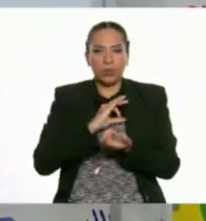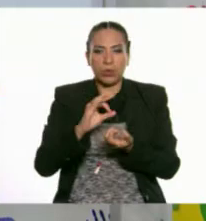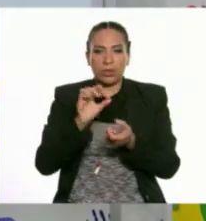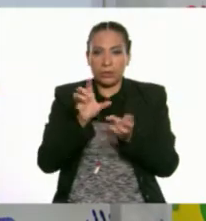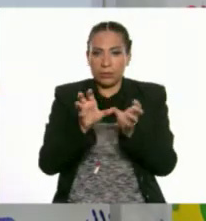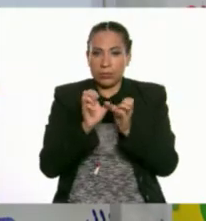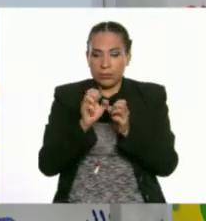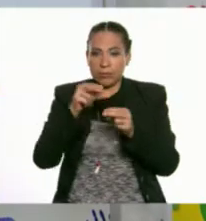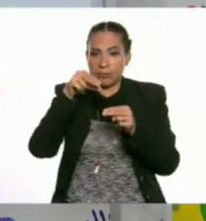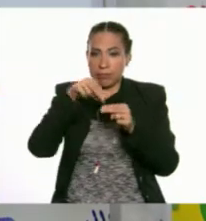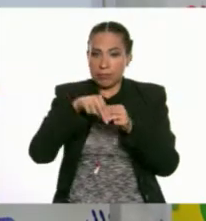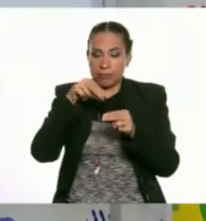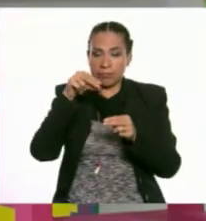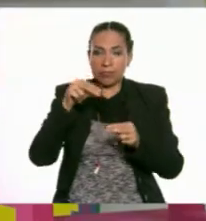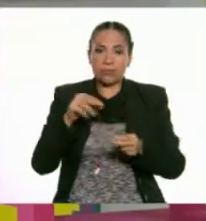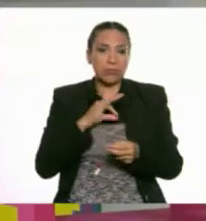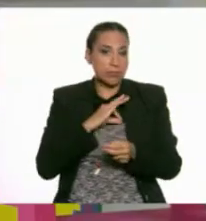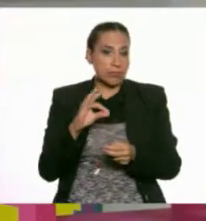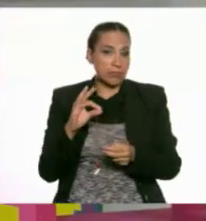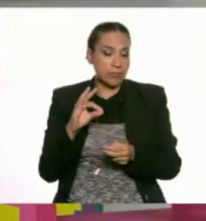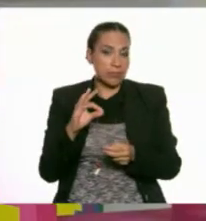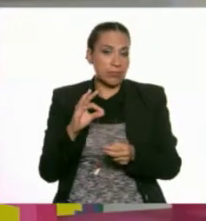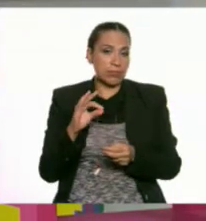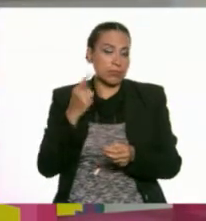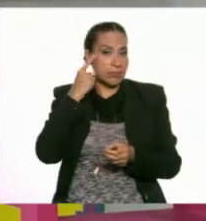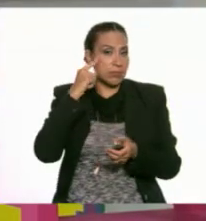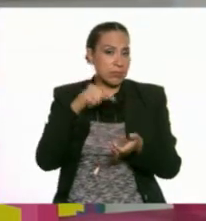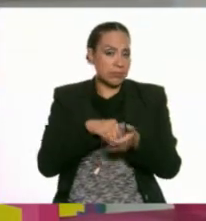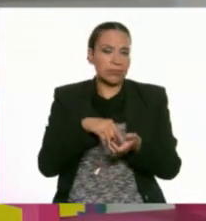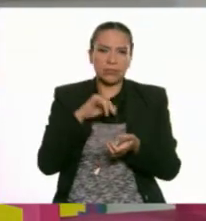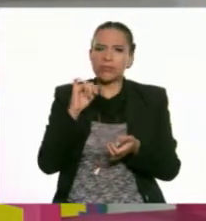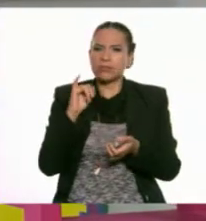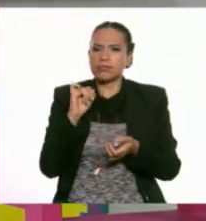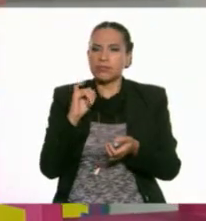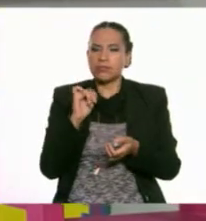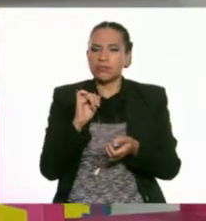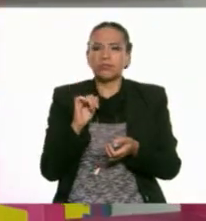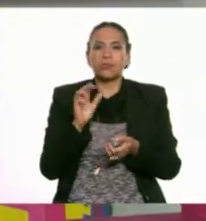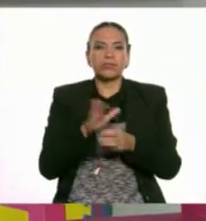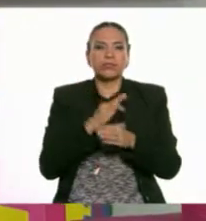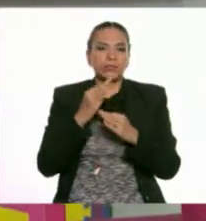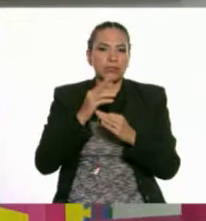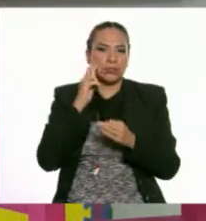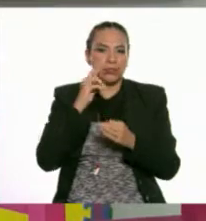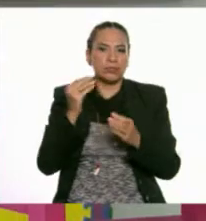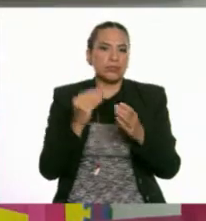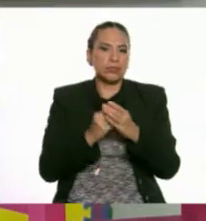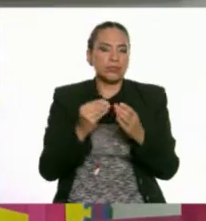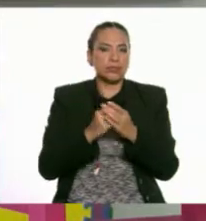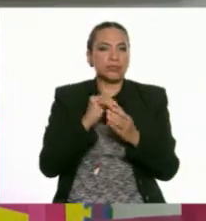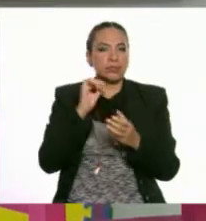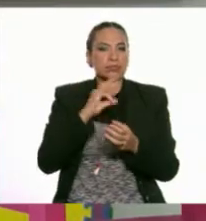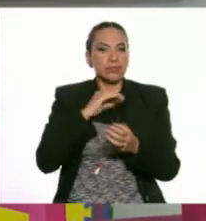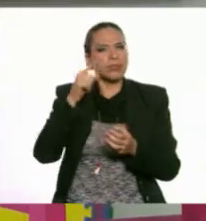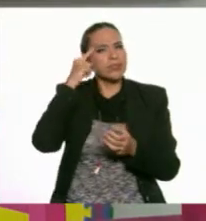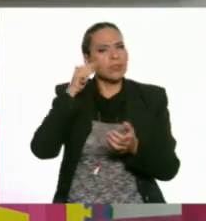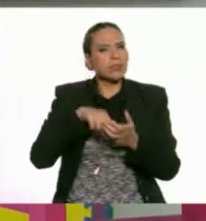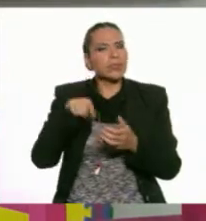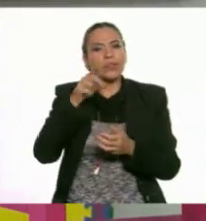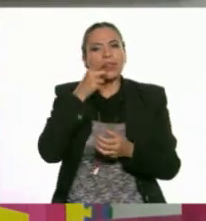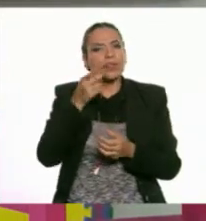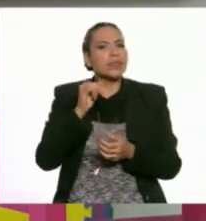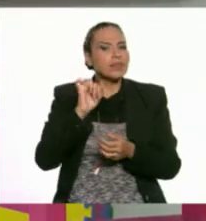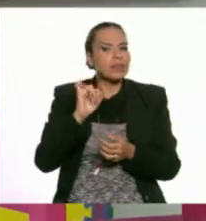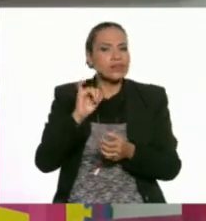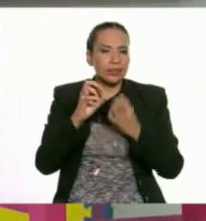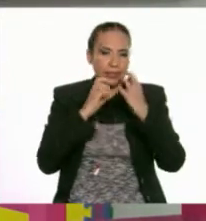clip? Yo creo que sí. De acuerdo a lo que hemos visto en nuestras clases, sí. ¿Ustedes qué dicen, niñas y